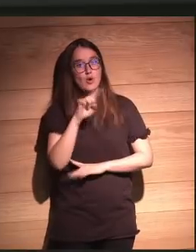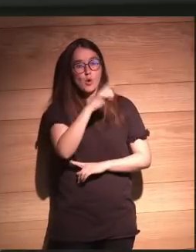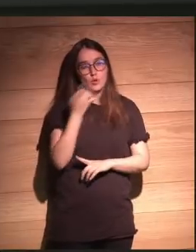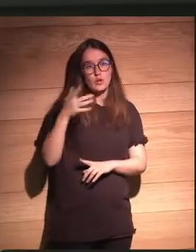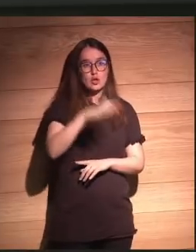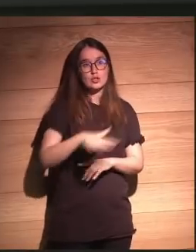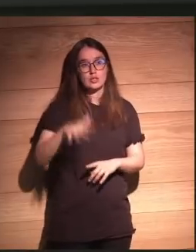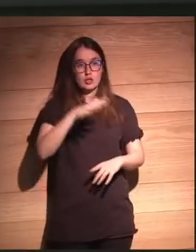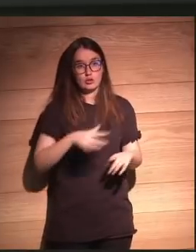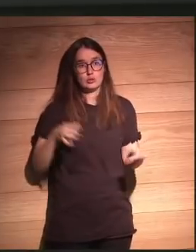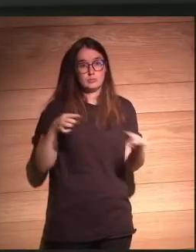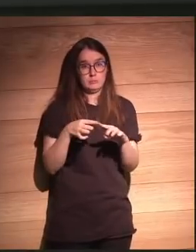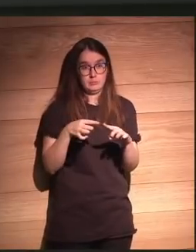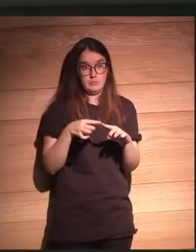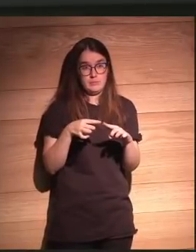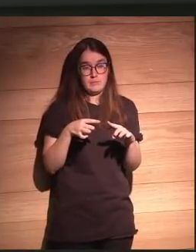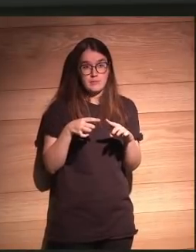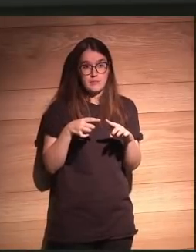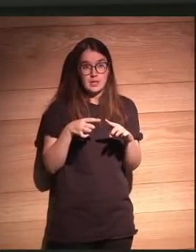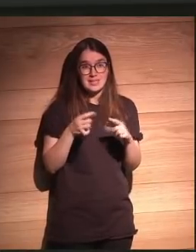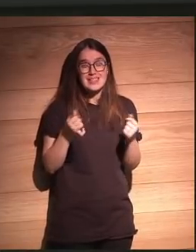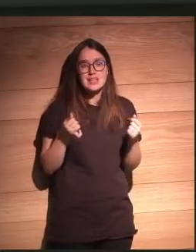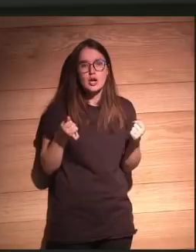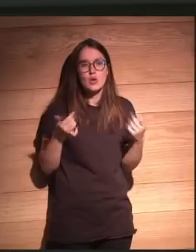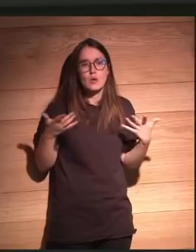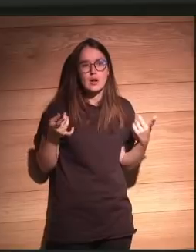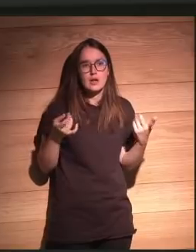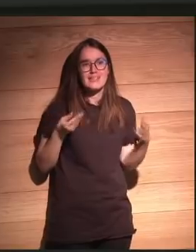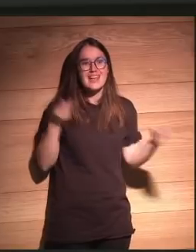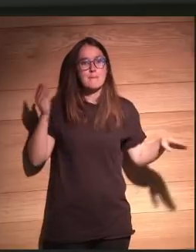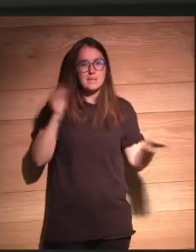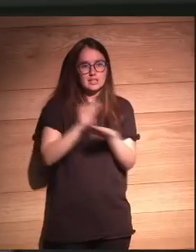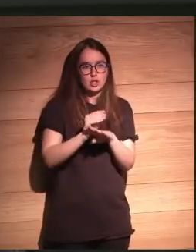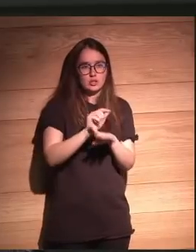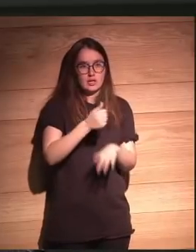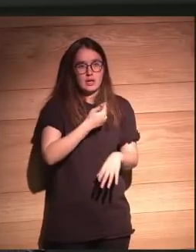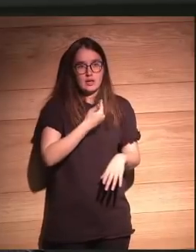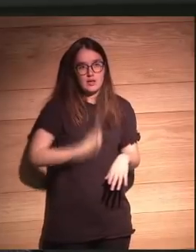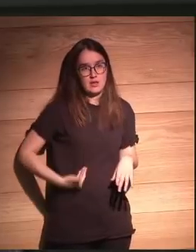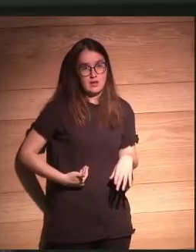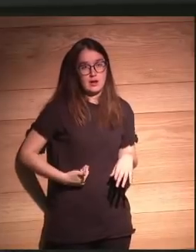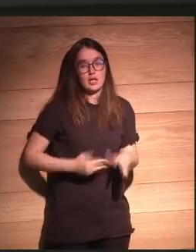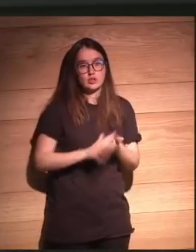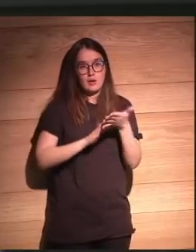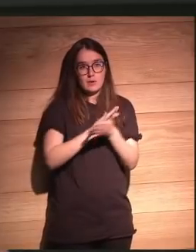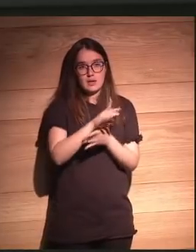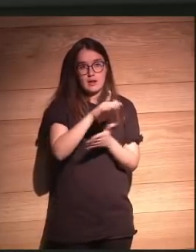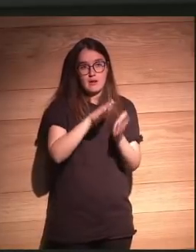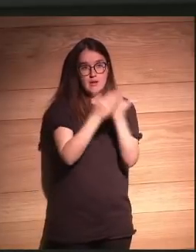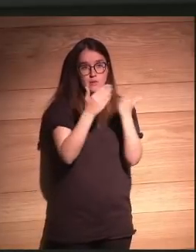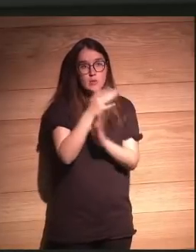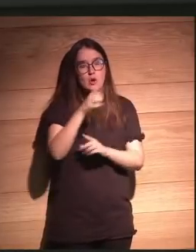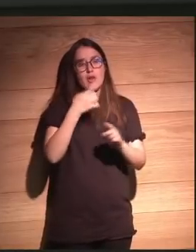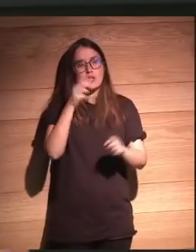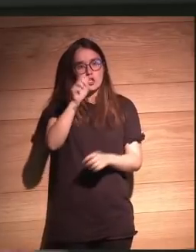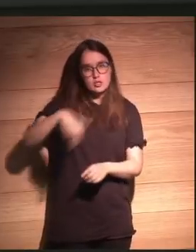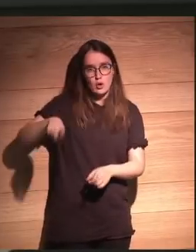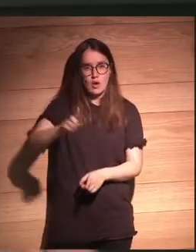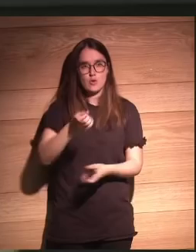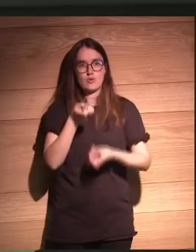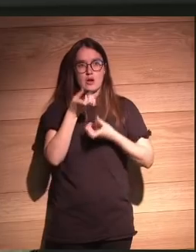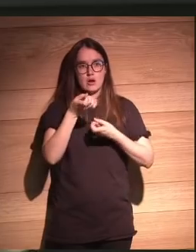sitios donde se está dirigiendo ese dinero es en forma de inversión en el inmobiliario. David habla de eso en el libro, pero es que lo ha dicho Naciones Unidas. La